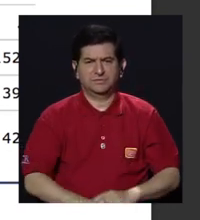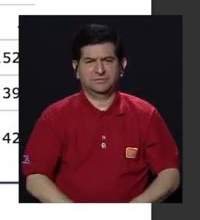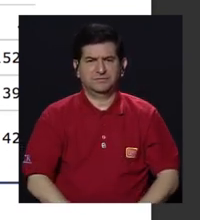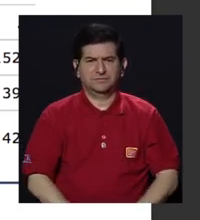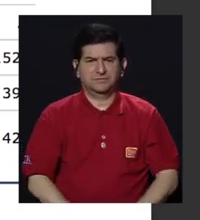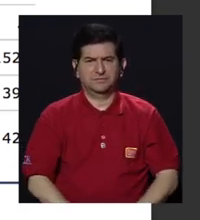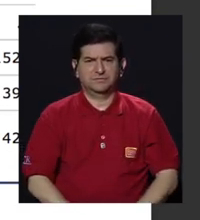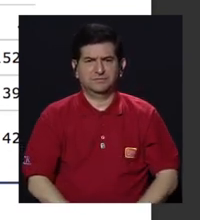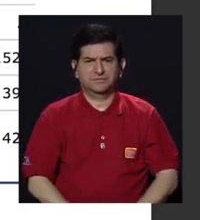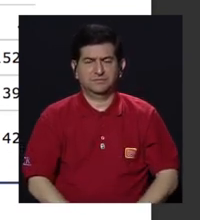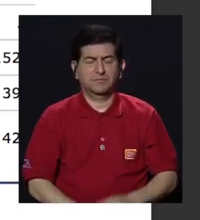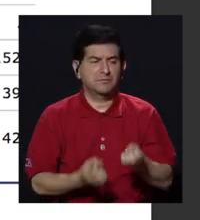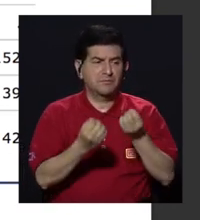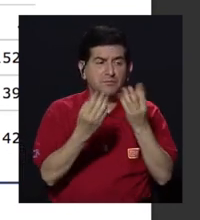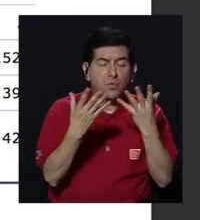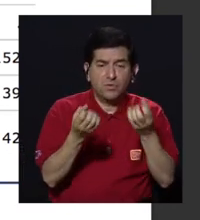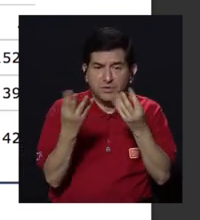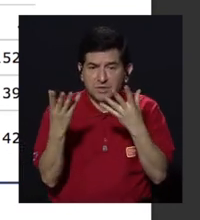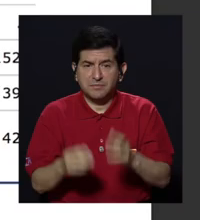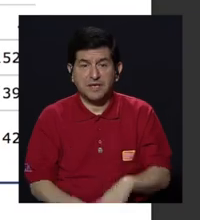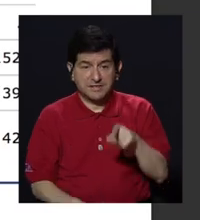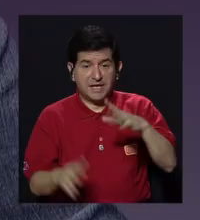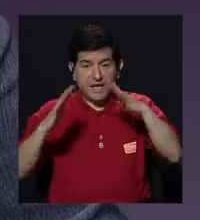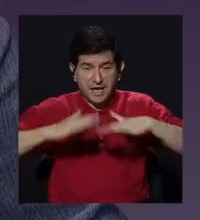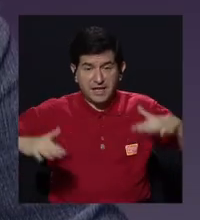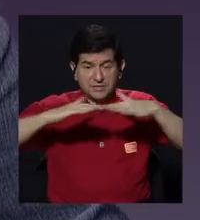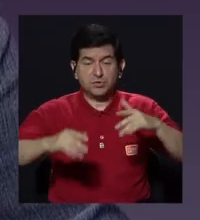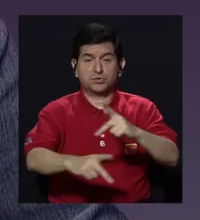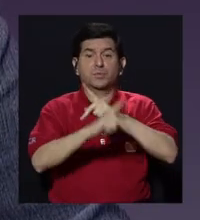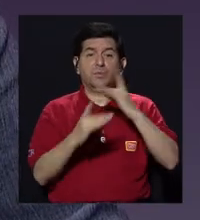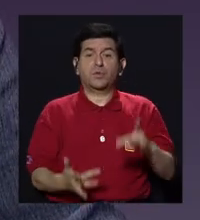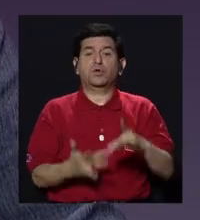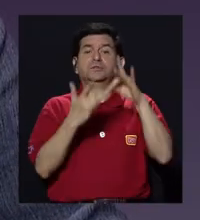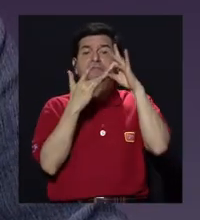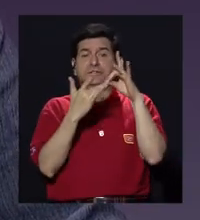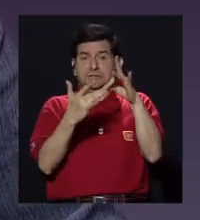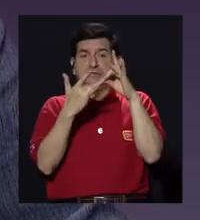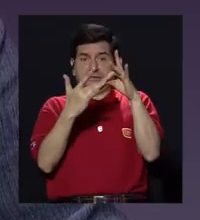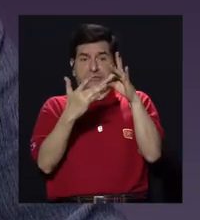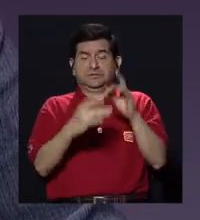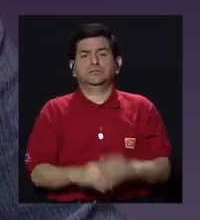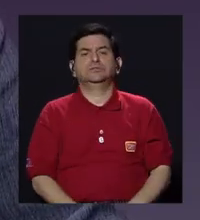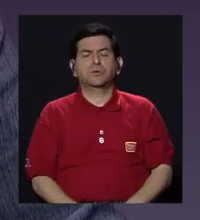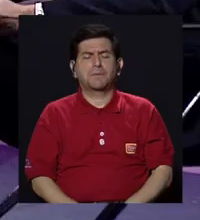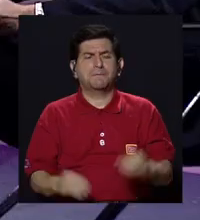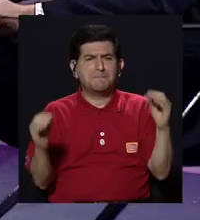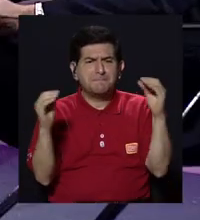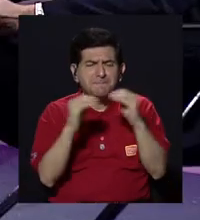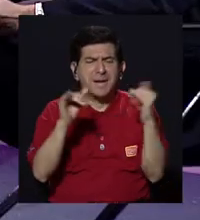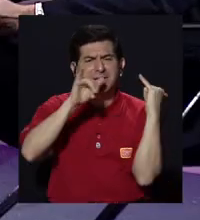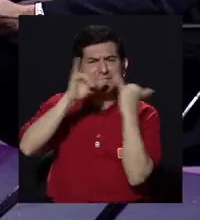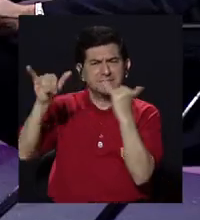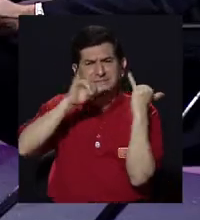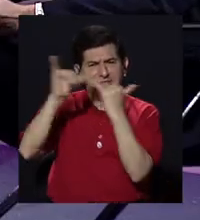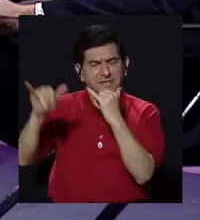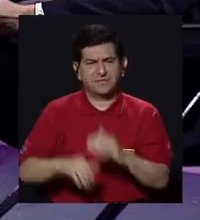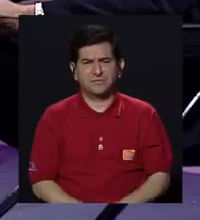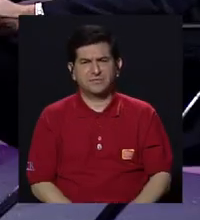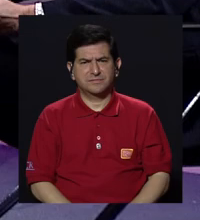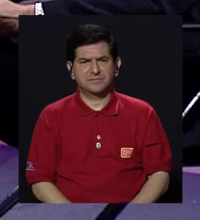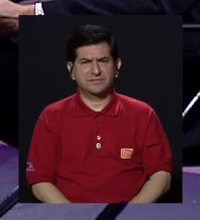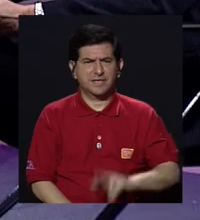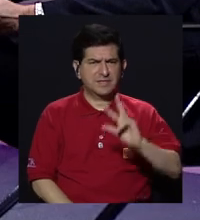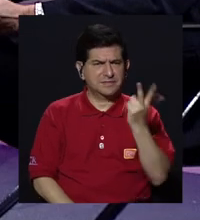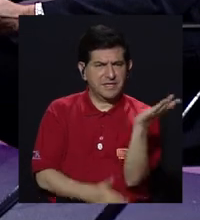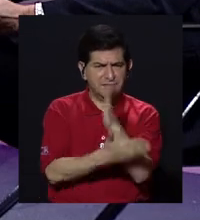etcétera. Ese tipo de fueros que tienen una protección especial son la mayor cantidad de denuncias que se reciben. Ahora en el tercer bloque vamos a retomar